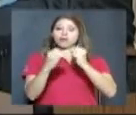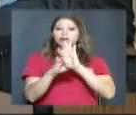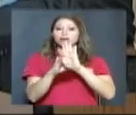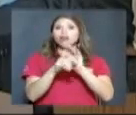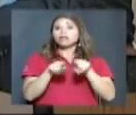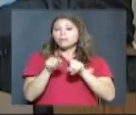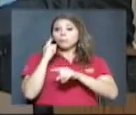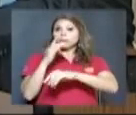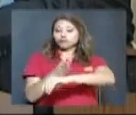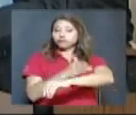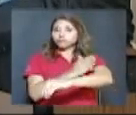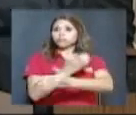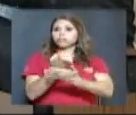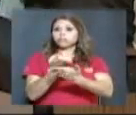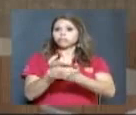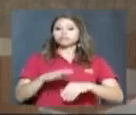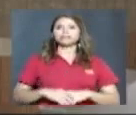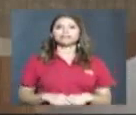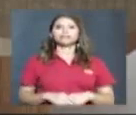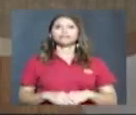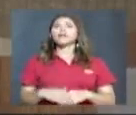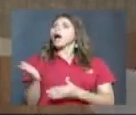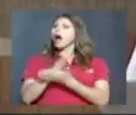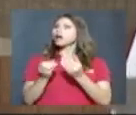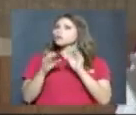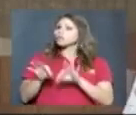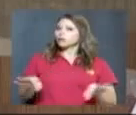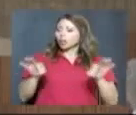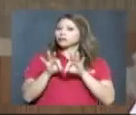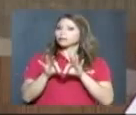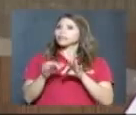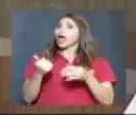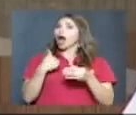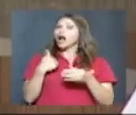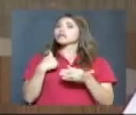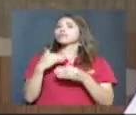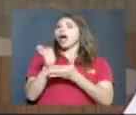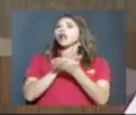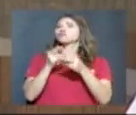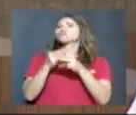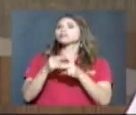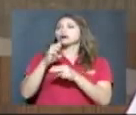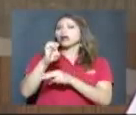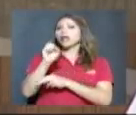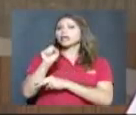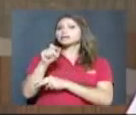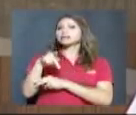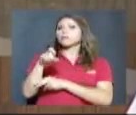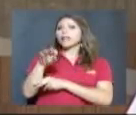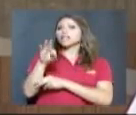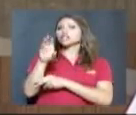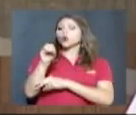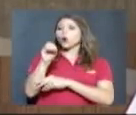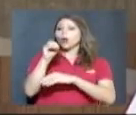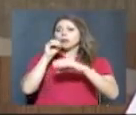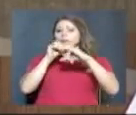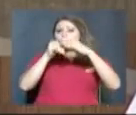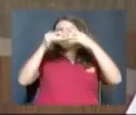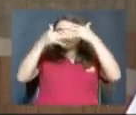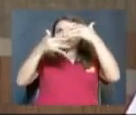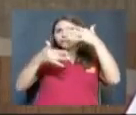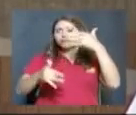economía. Germán, hay algo muy importante. Existe, a ver, un espectro radioeléctrico. Ese espectro es del Estado, pero también